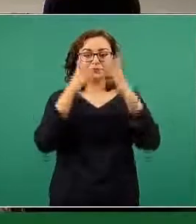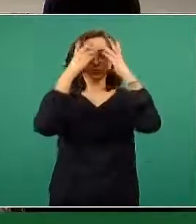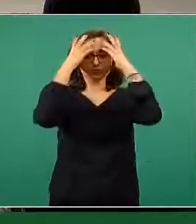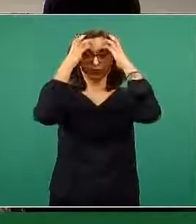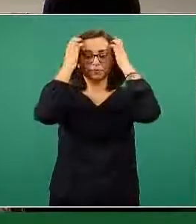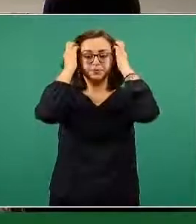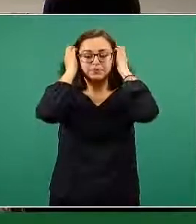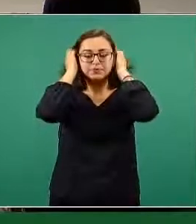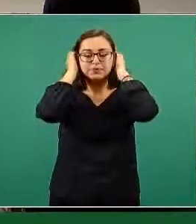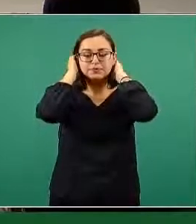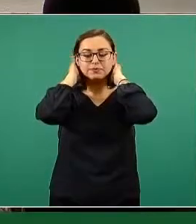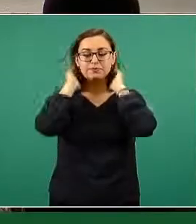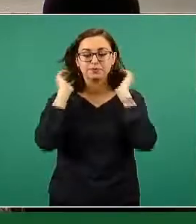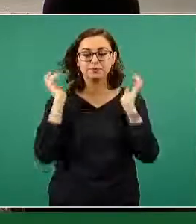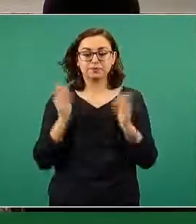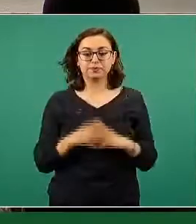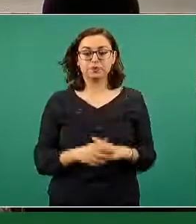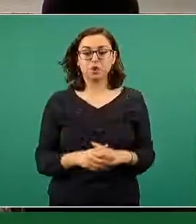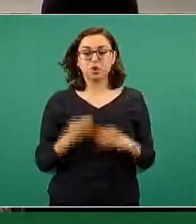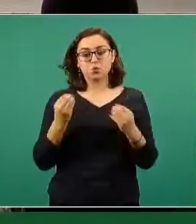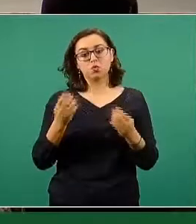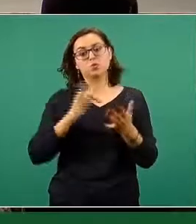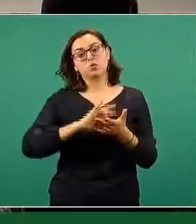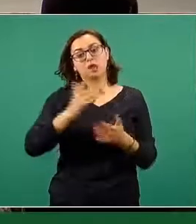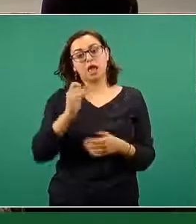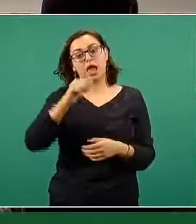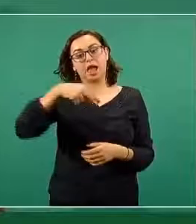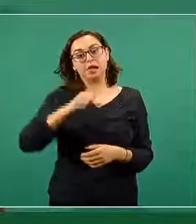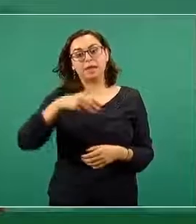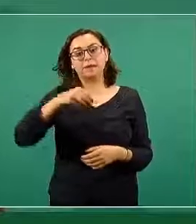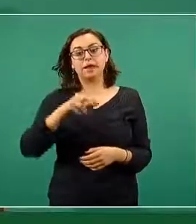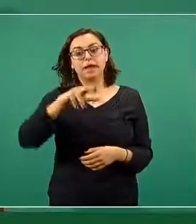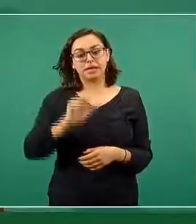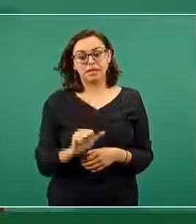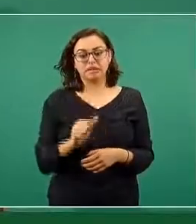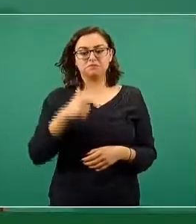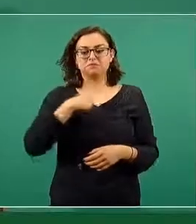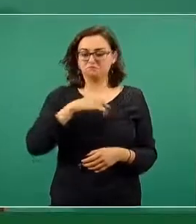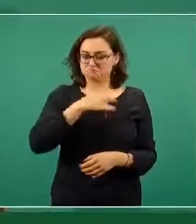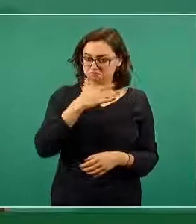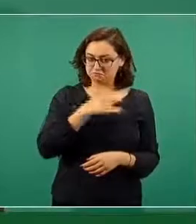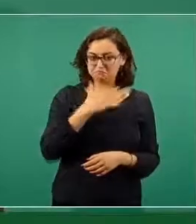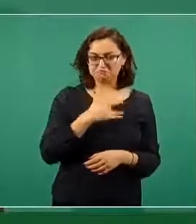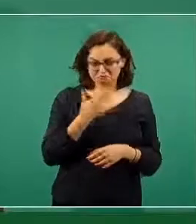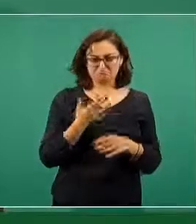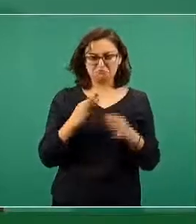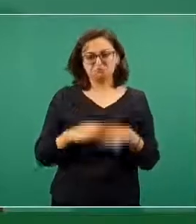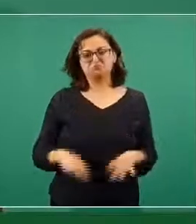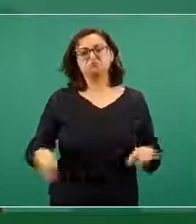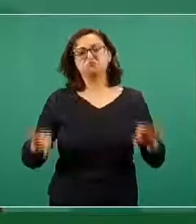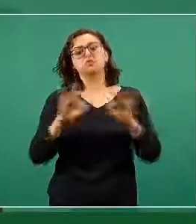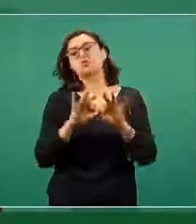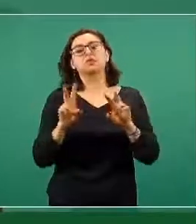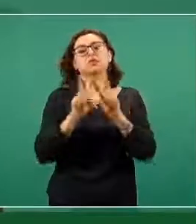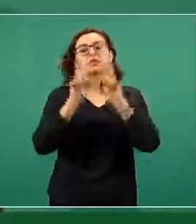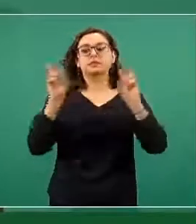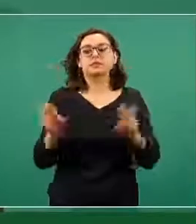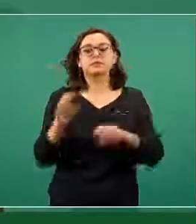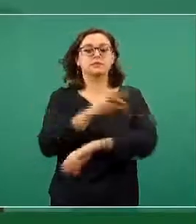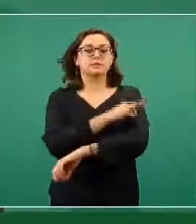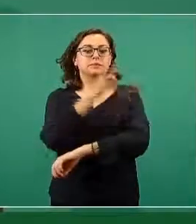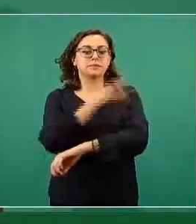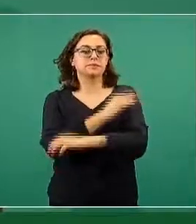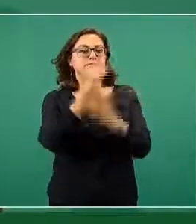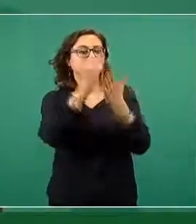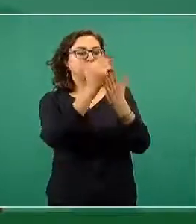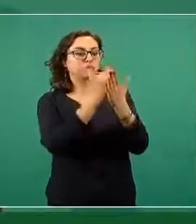Muchas gracias, Ana María. Creo que es muy importante dentro de las guías técnicas de las diferentes vacunas, sí hay